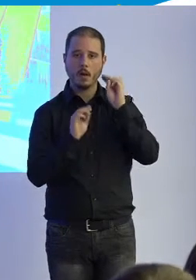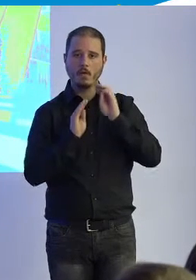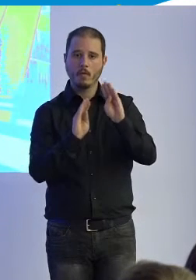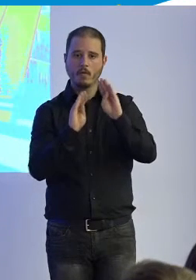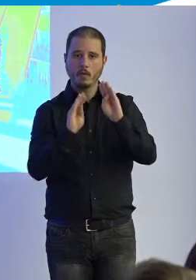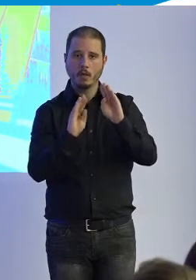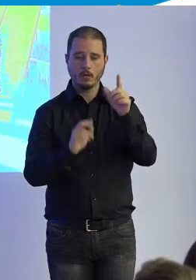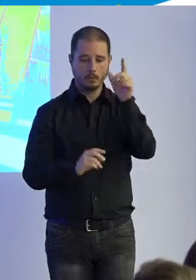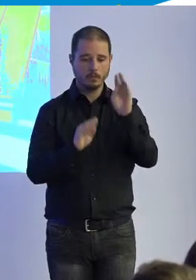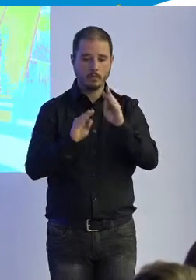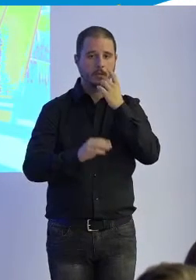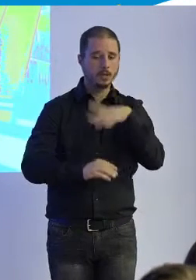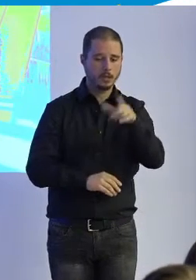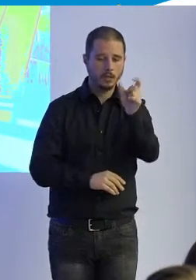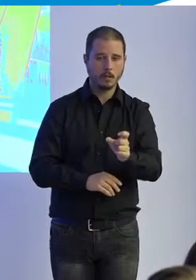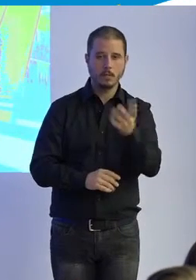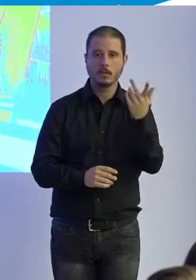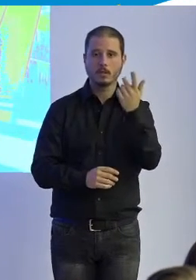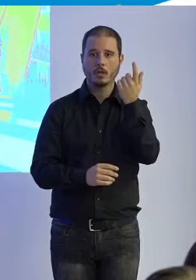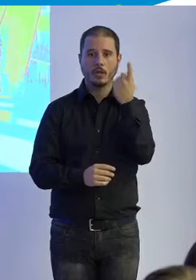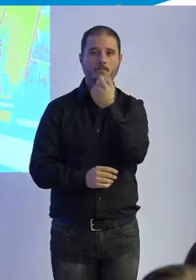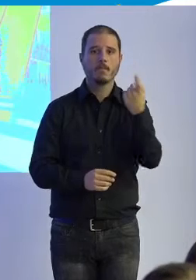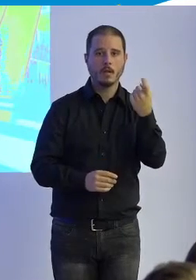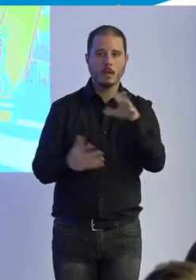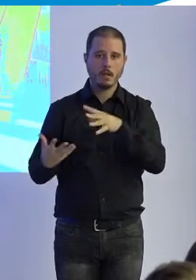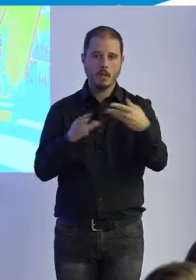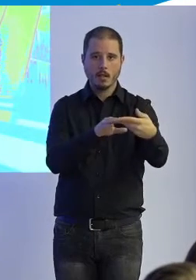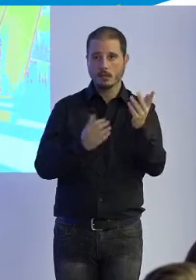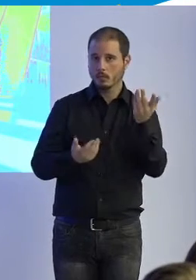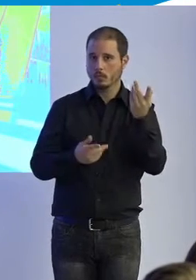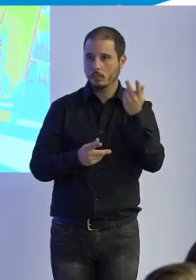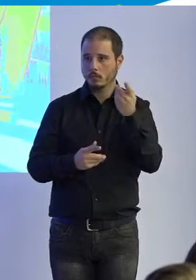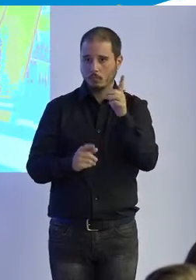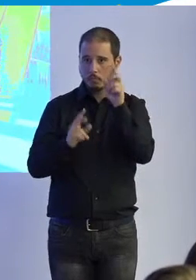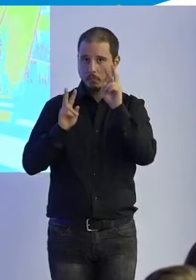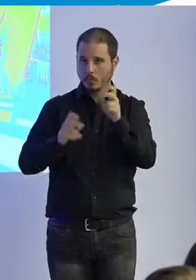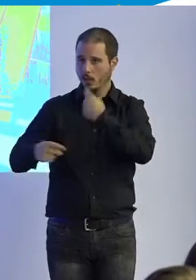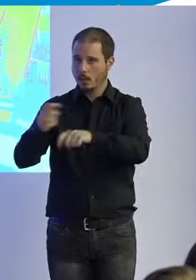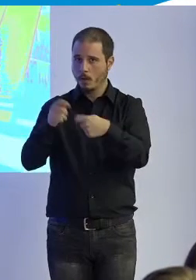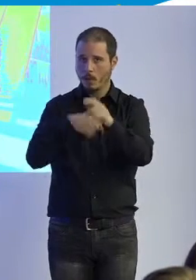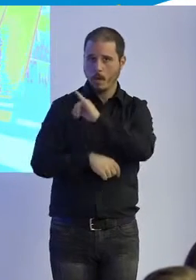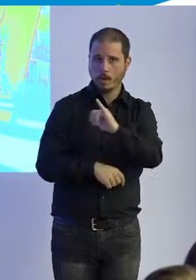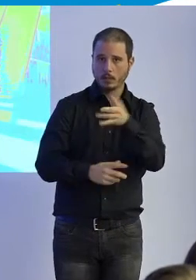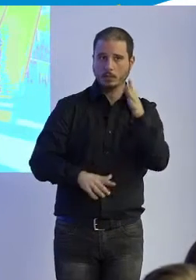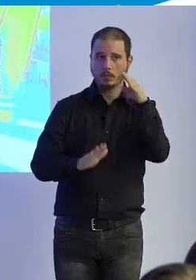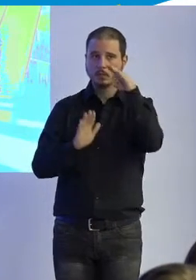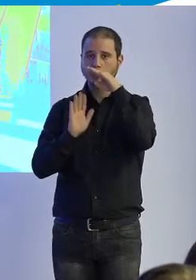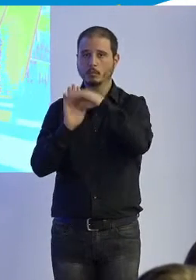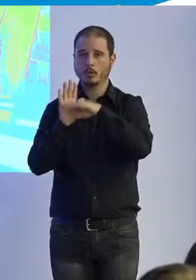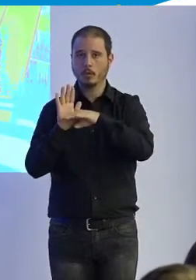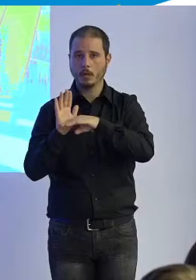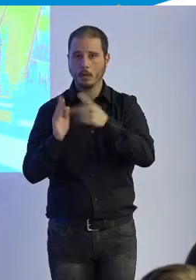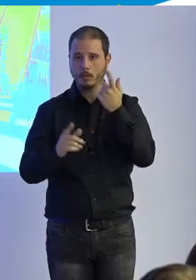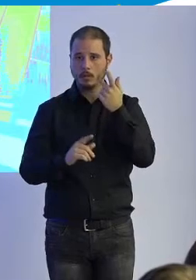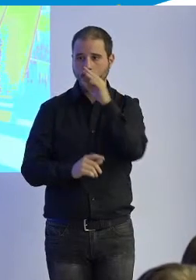de necesidad, eso es un tema comercial. Existir existe. Hay un programa de compra de ese tipo de